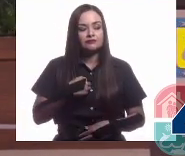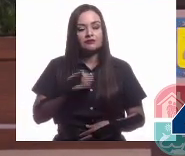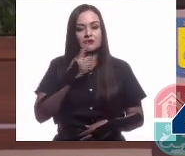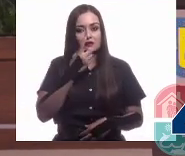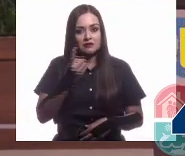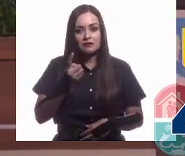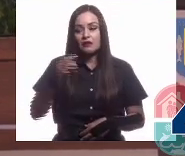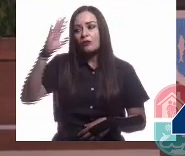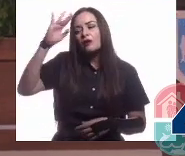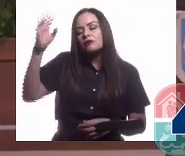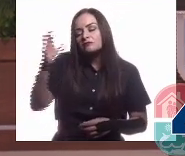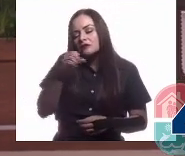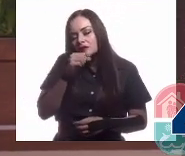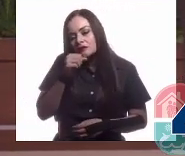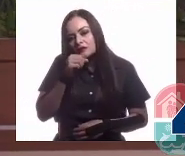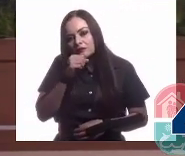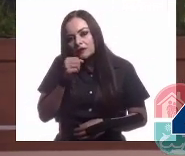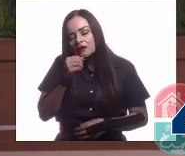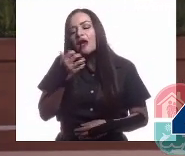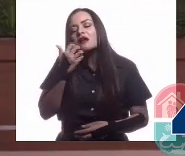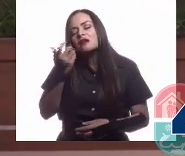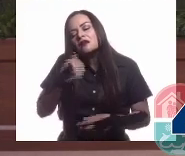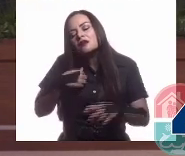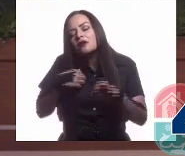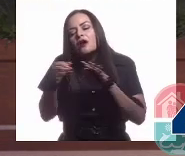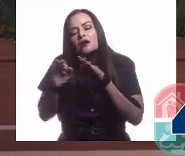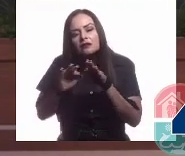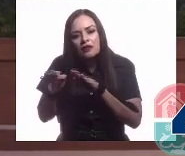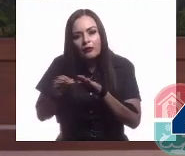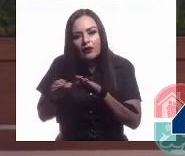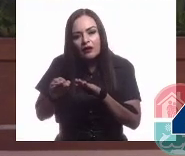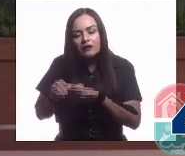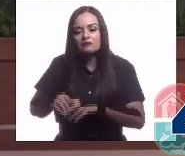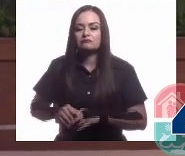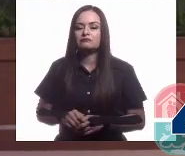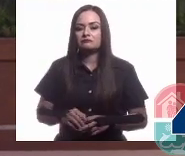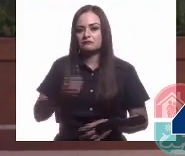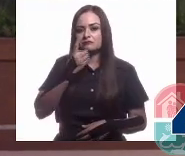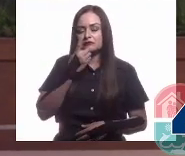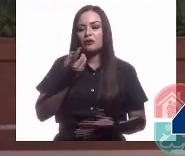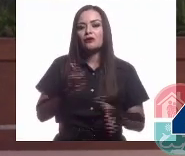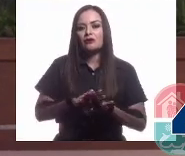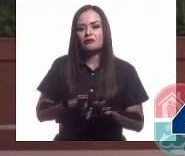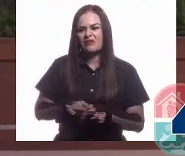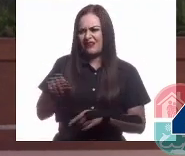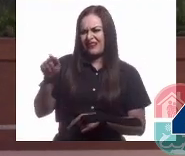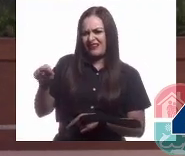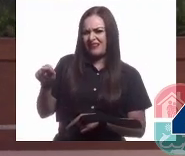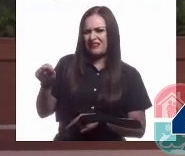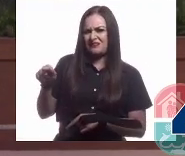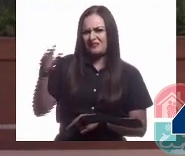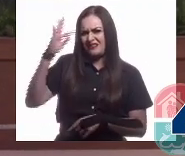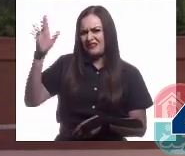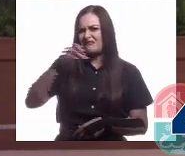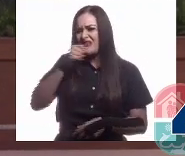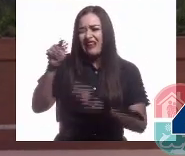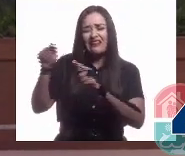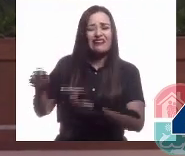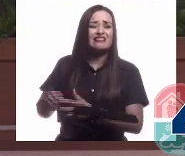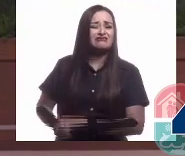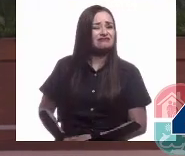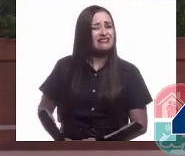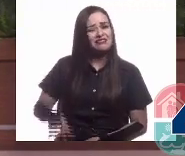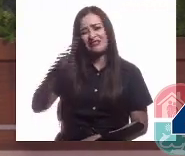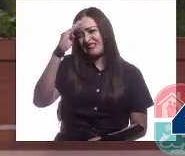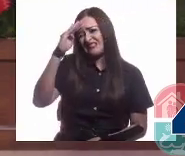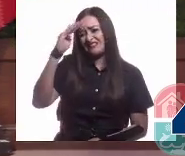cuando un adulto mayor llega a solicitar un empleo, pues se le pone muy difícil porque nadie quiere emplearlo. Dice, ahí viene este señor con todas